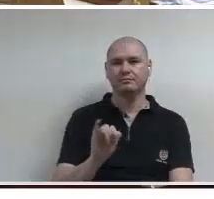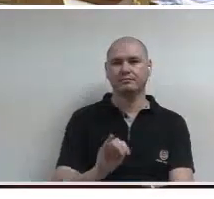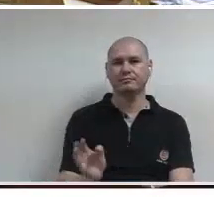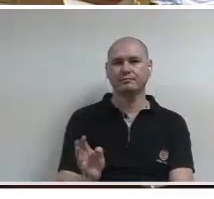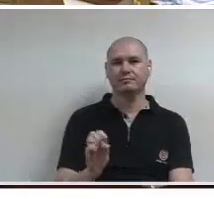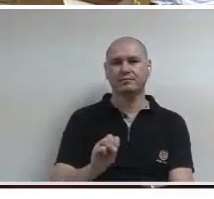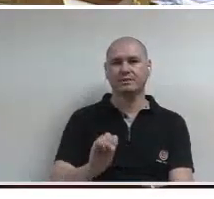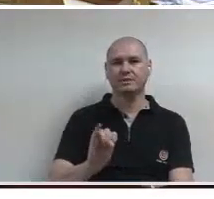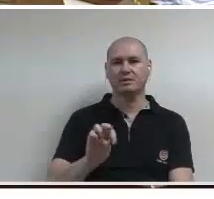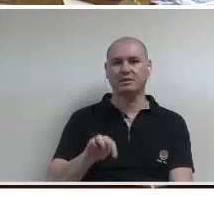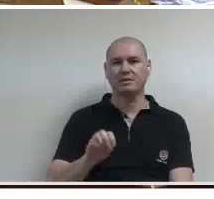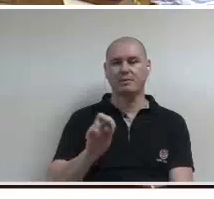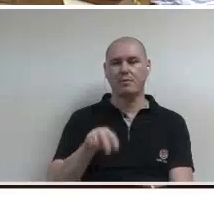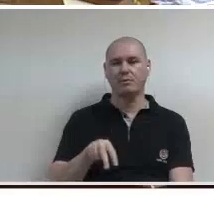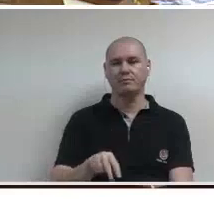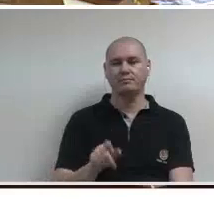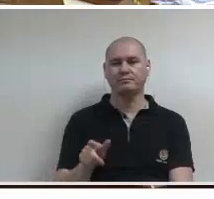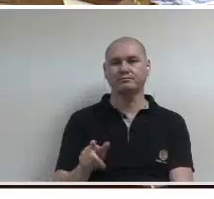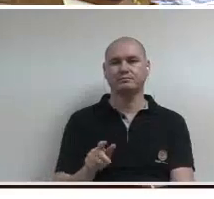Martínez Simón va a ver